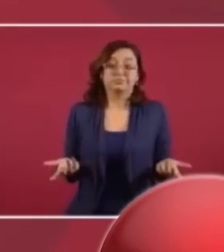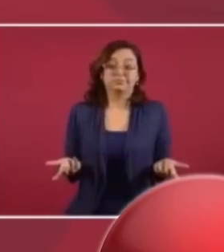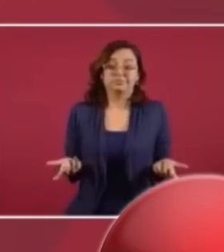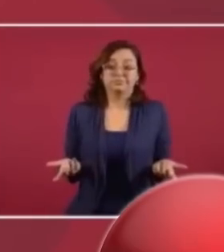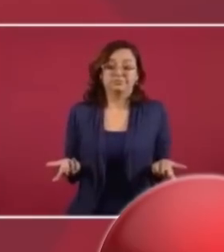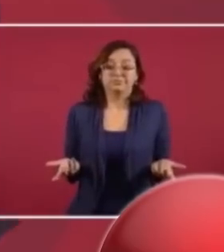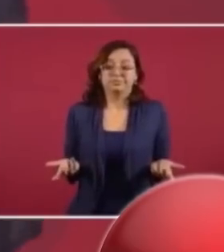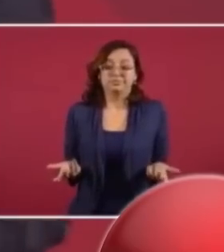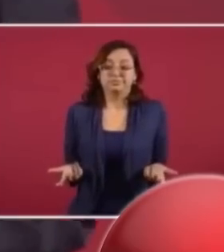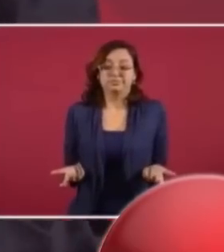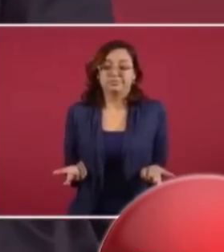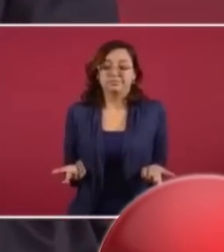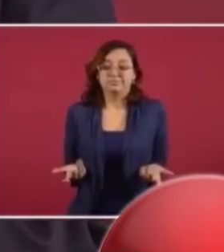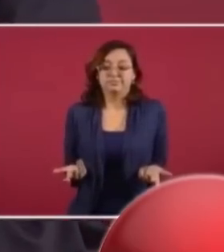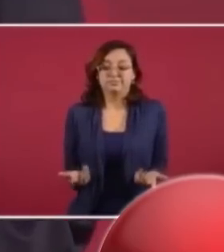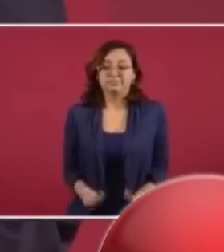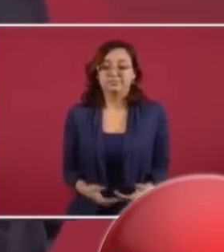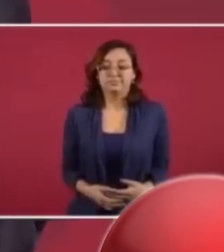Entonces,